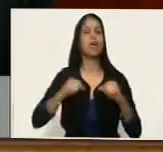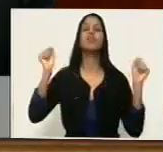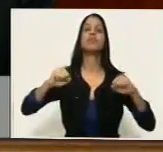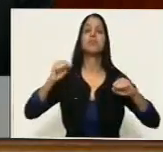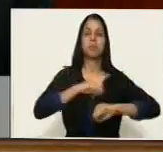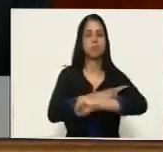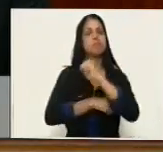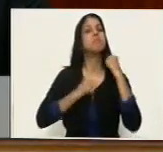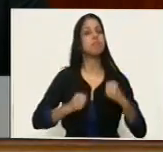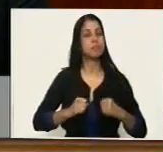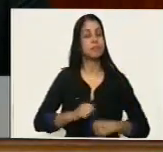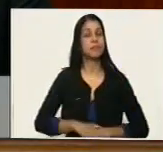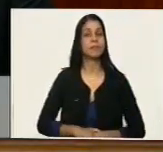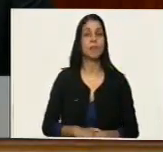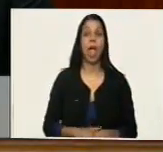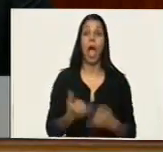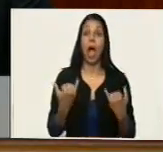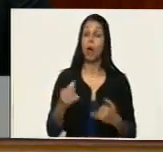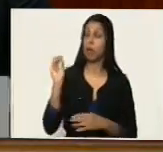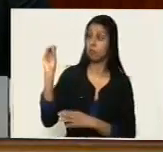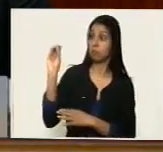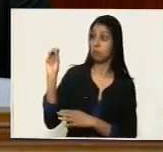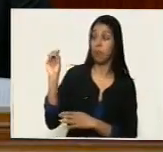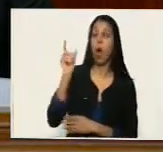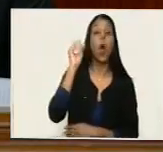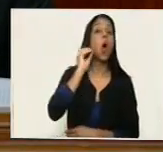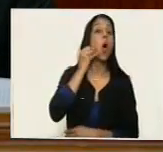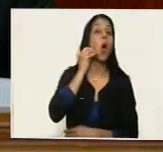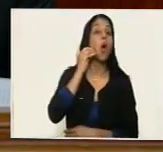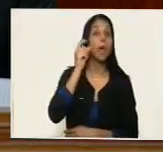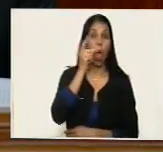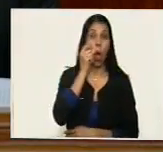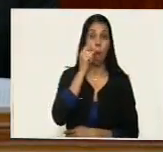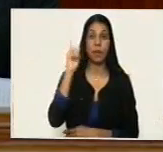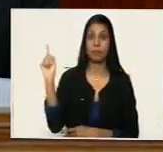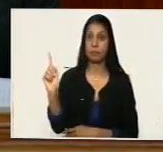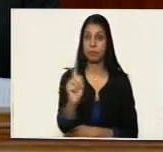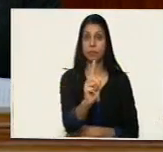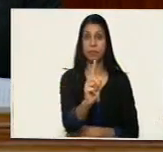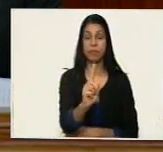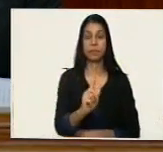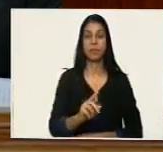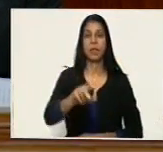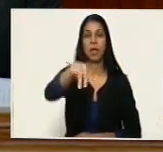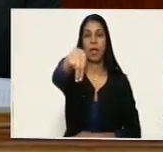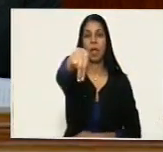siempre se puede. Tiene la palabra el joven Néstor Francia.